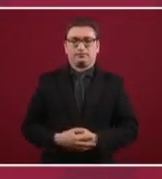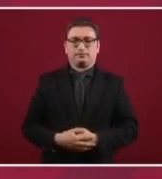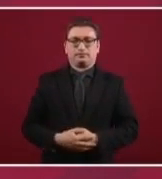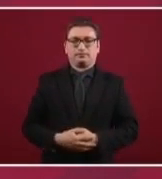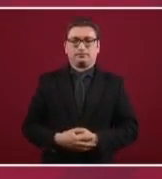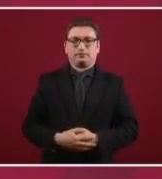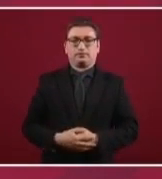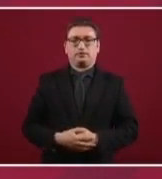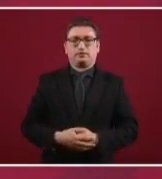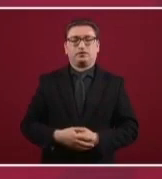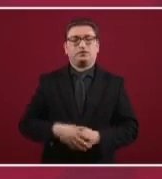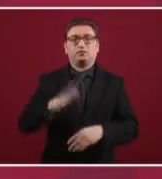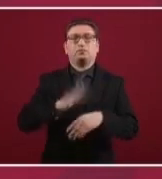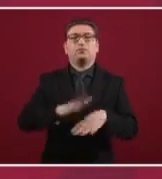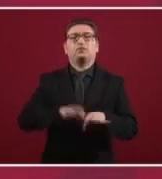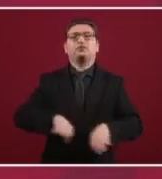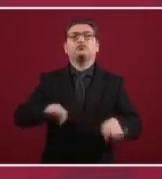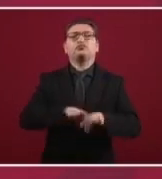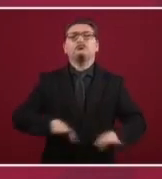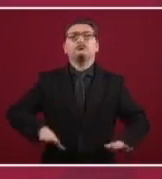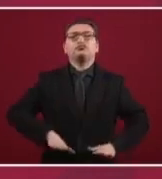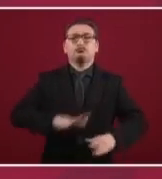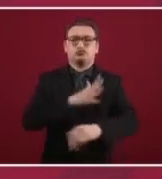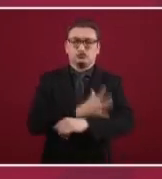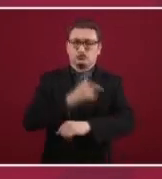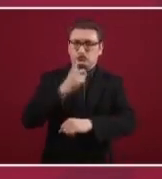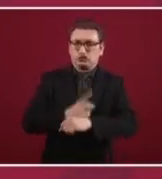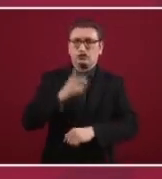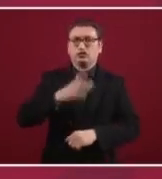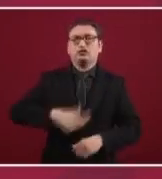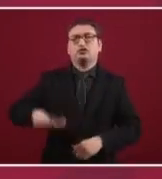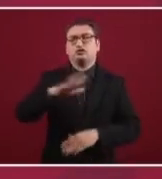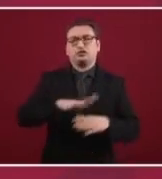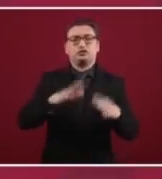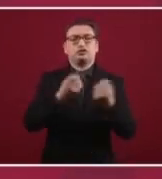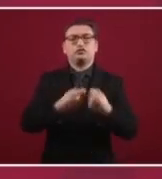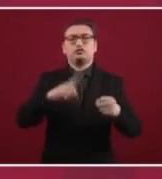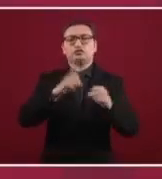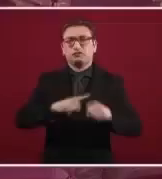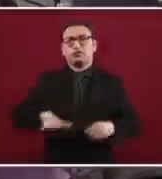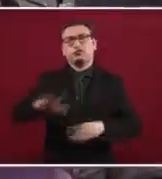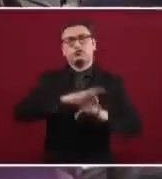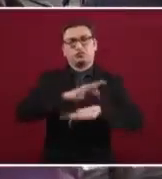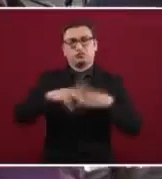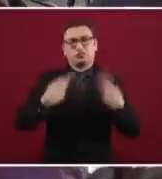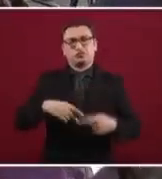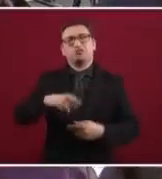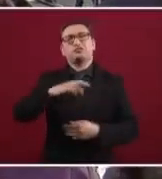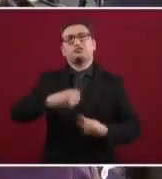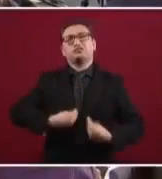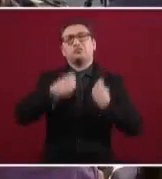pongamos por delante la honestidad y que busquemos vivir en una sociedad mejor.